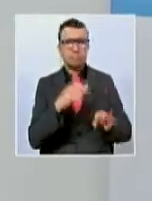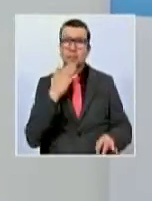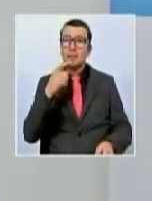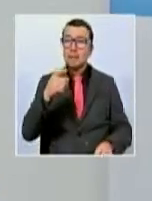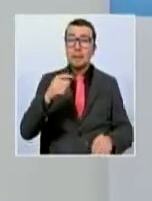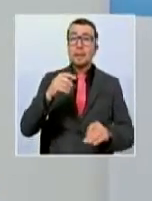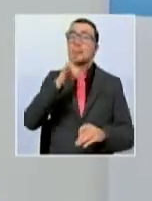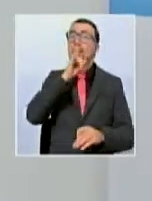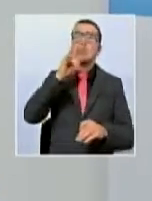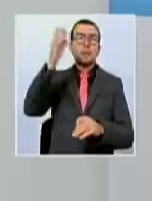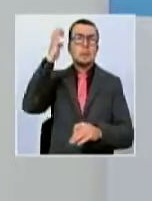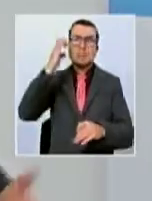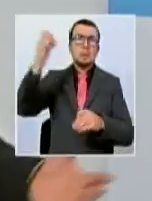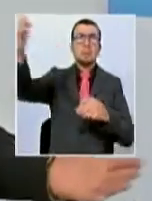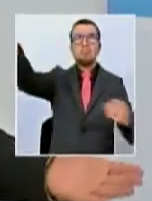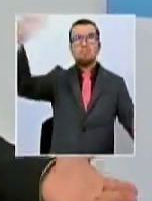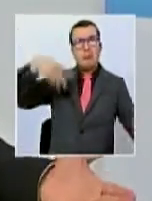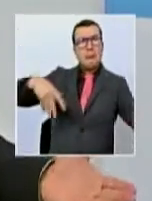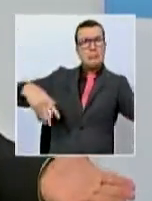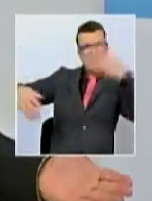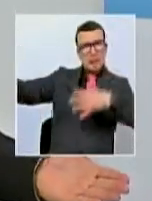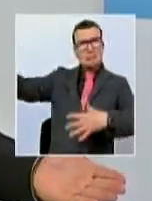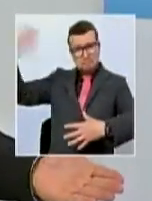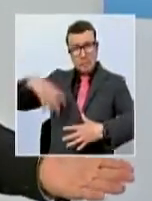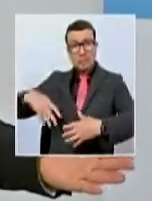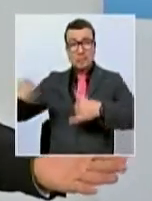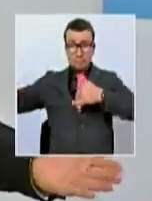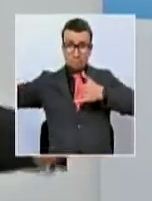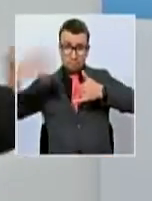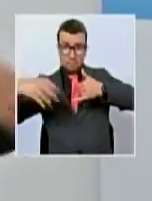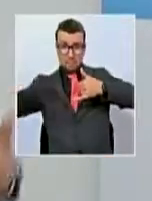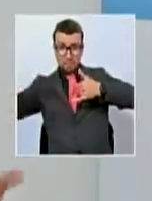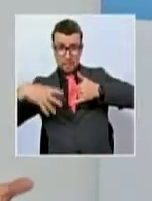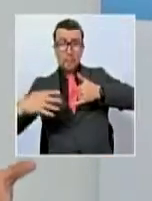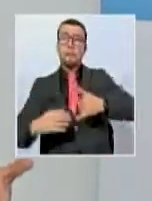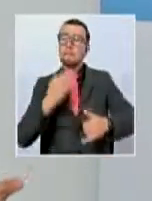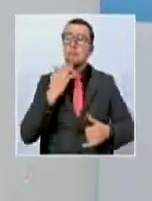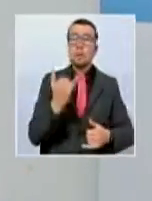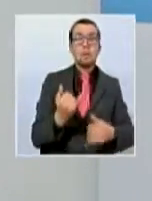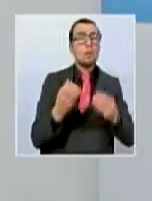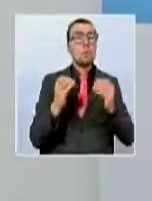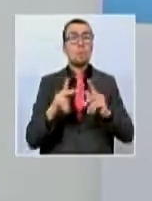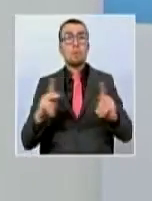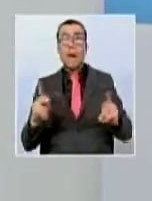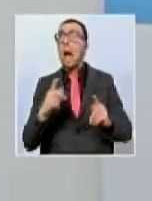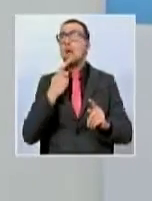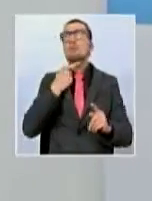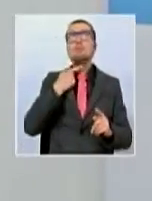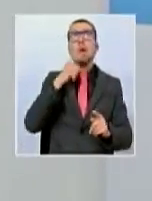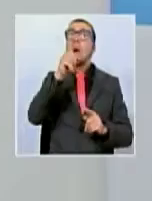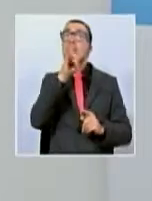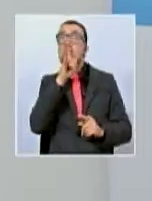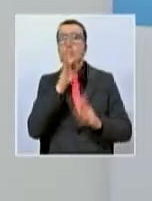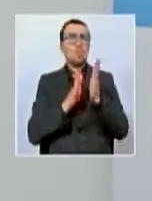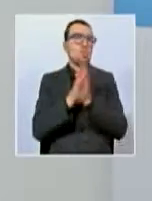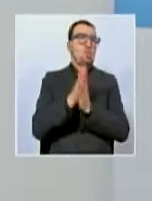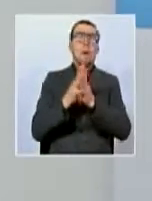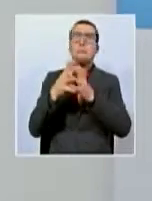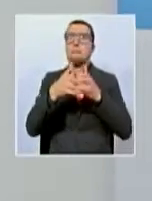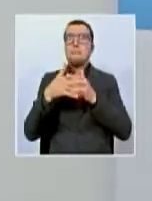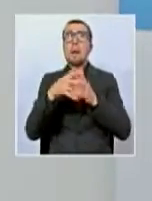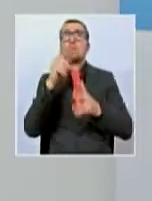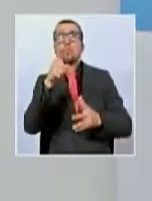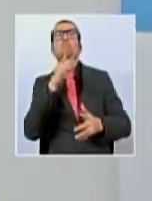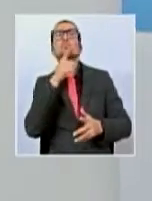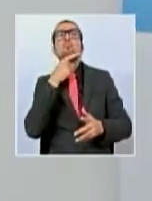¿sí? Lastimosamente, en Colombia las personas son proamericanas, entonces les hablan de productos de Estados